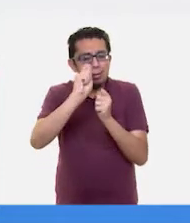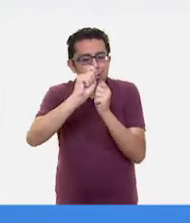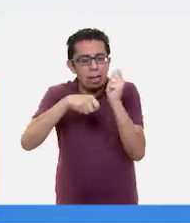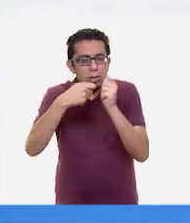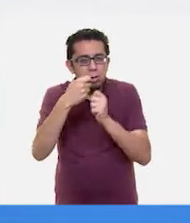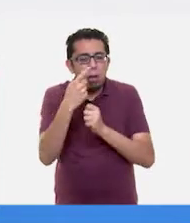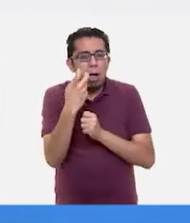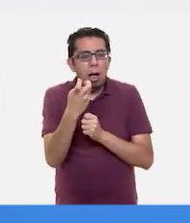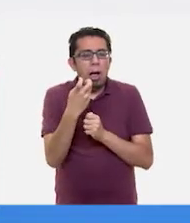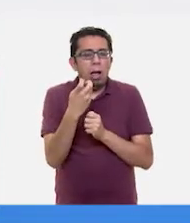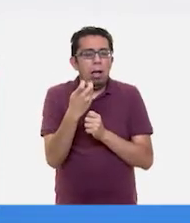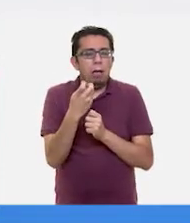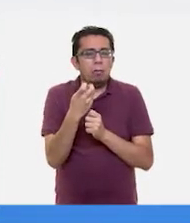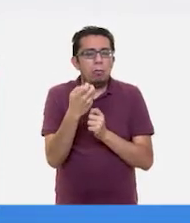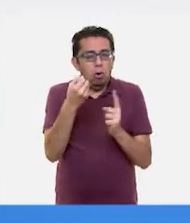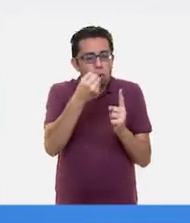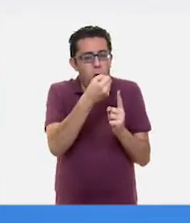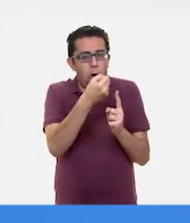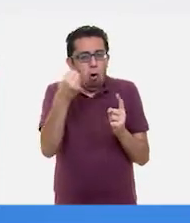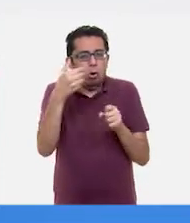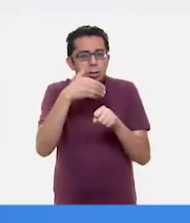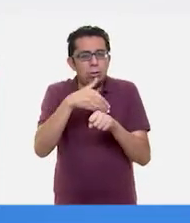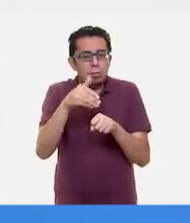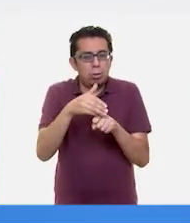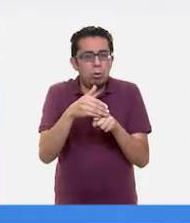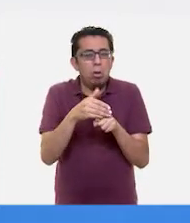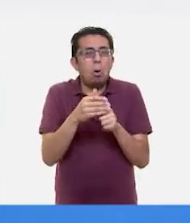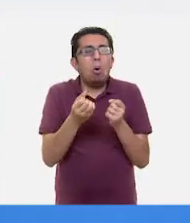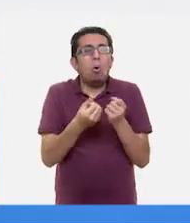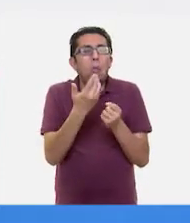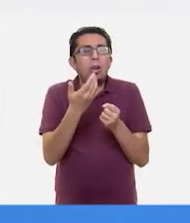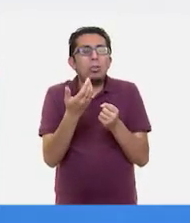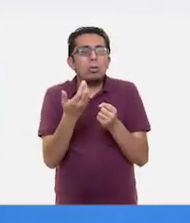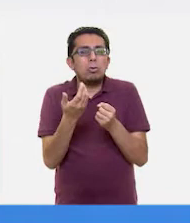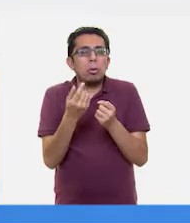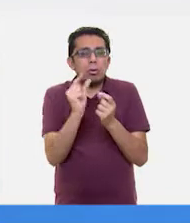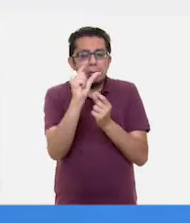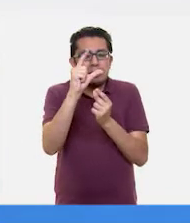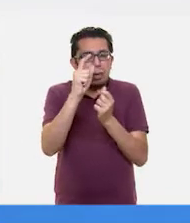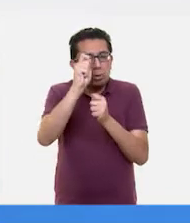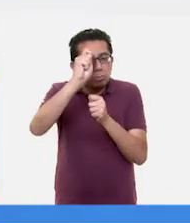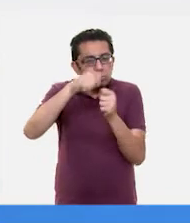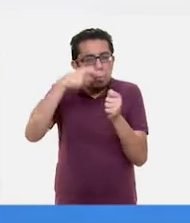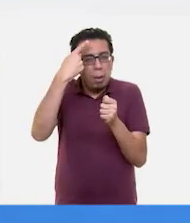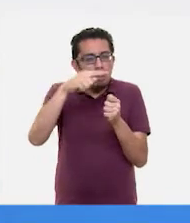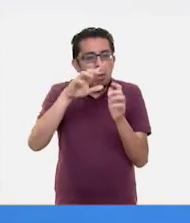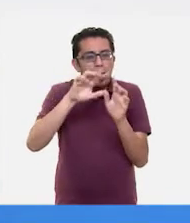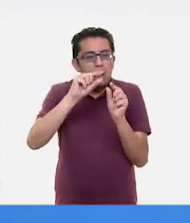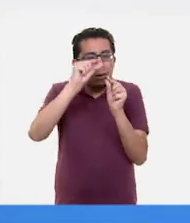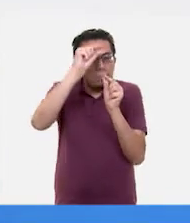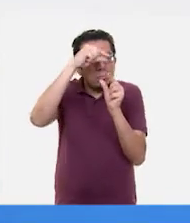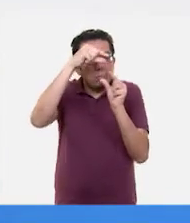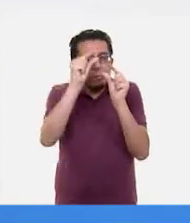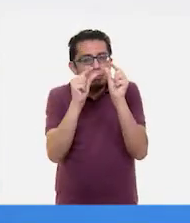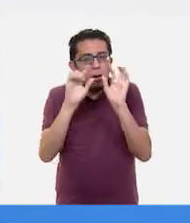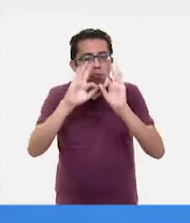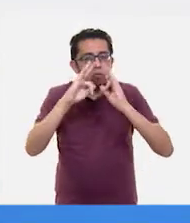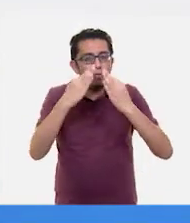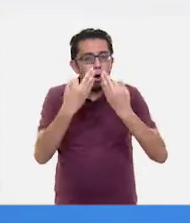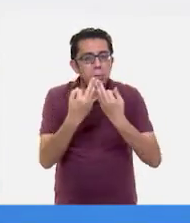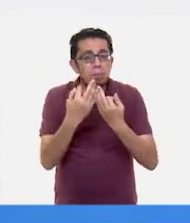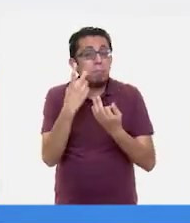sucesión numérica que se genera con el número de cerillos que se añaden para formar las figuras. Si recuerdan, son